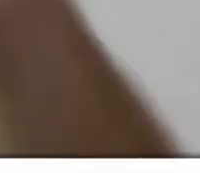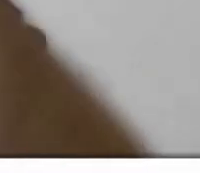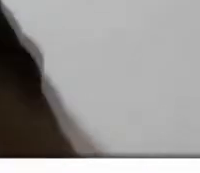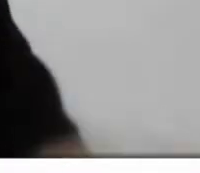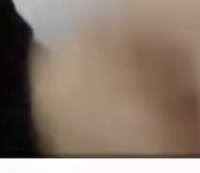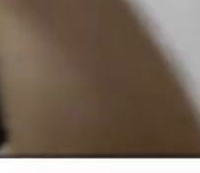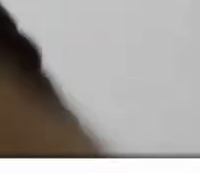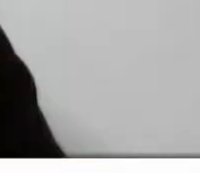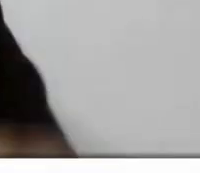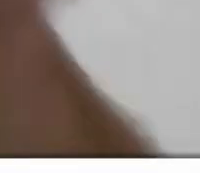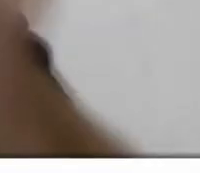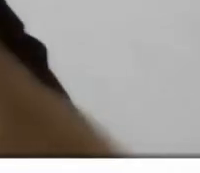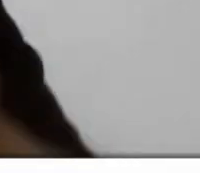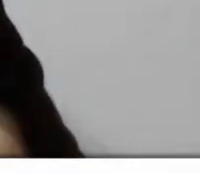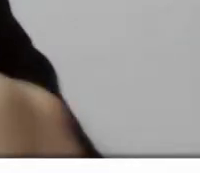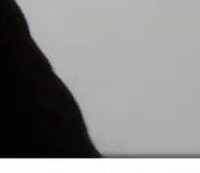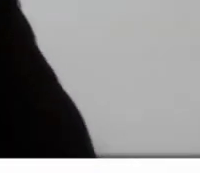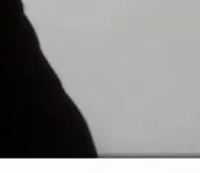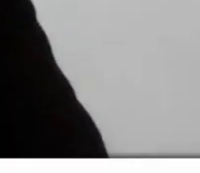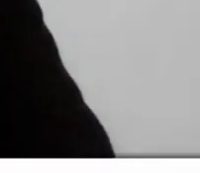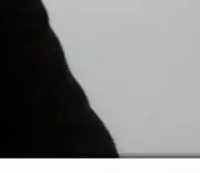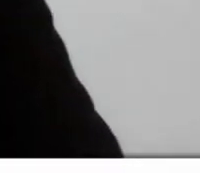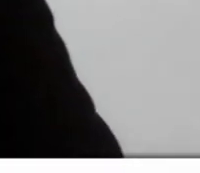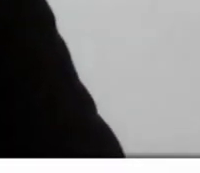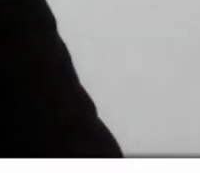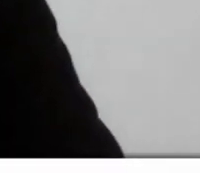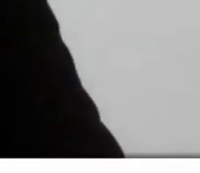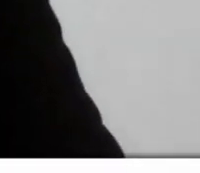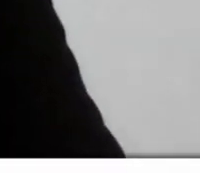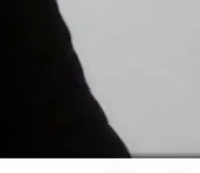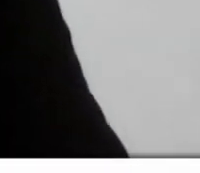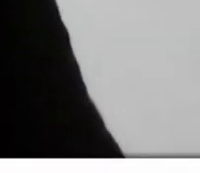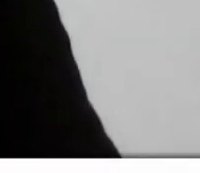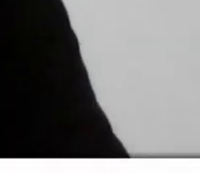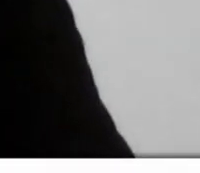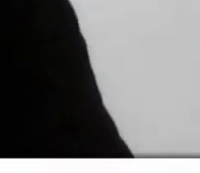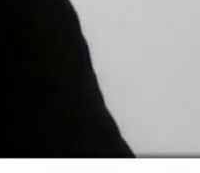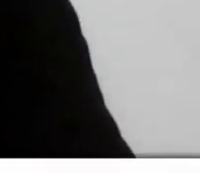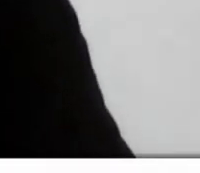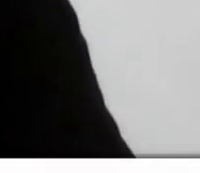esta propia legislatura y que todavía un año después sigue subejecutado.